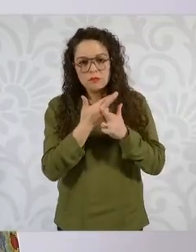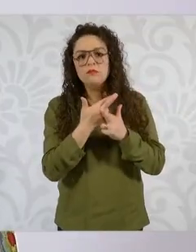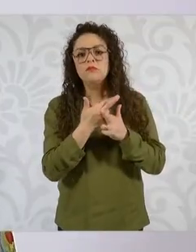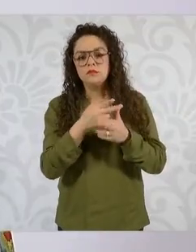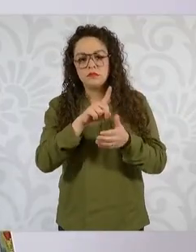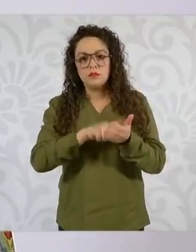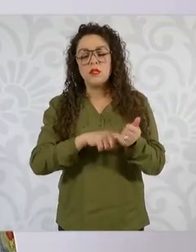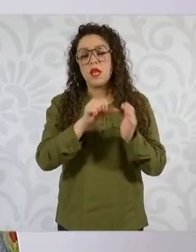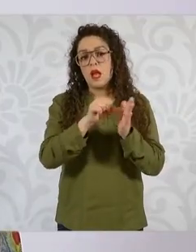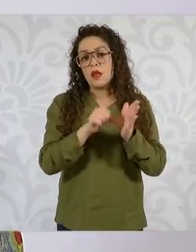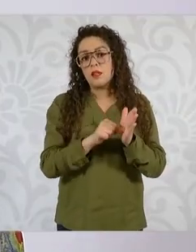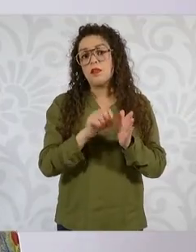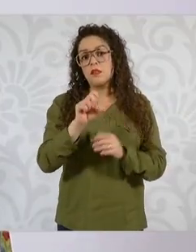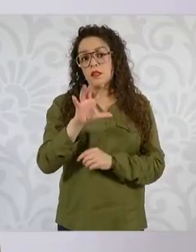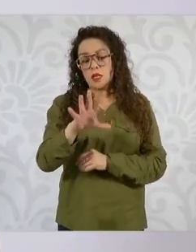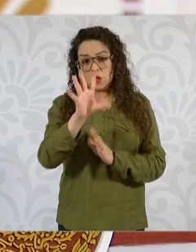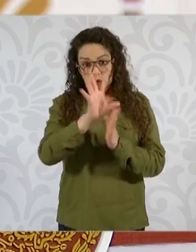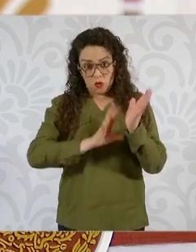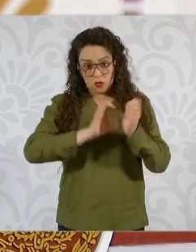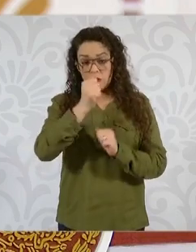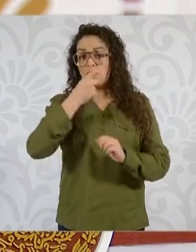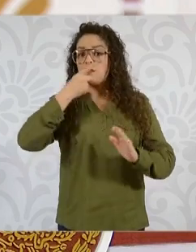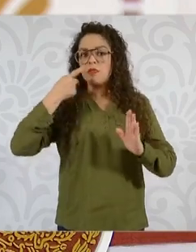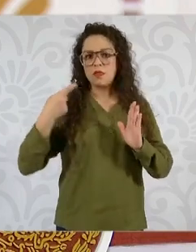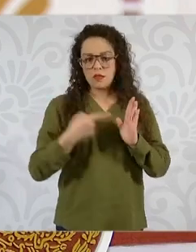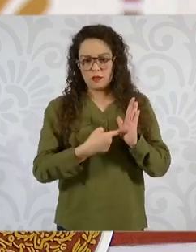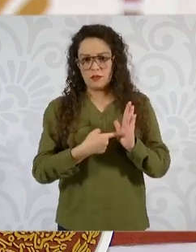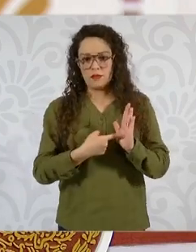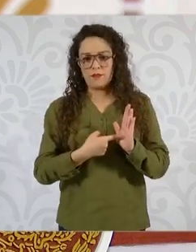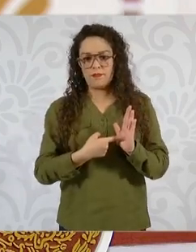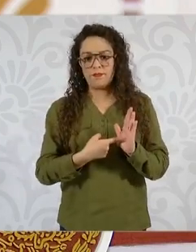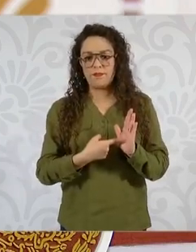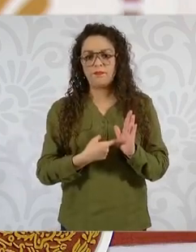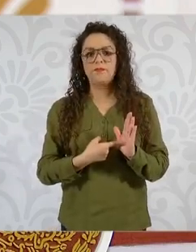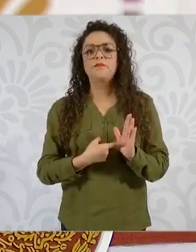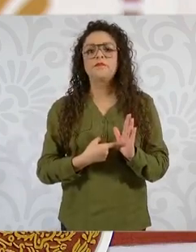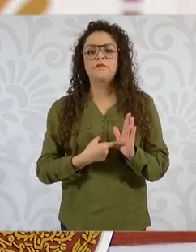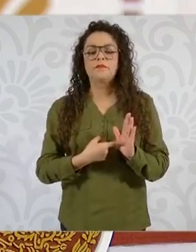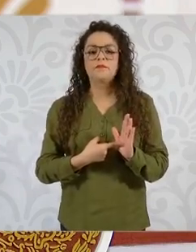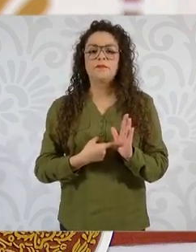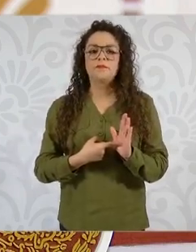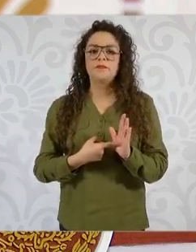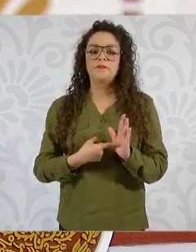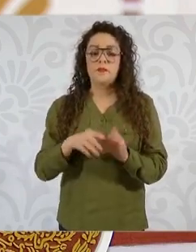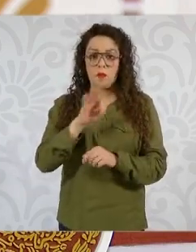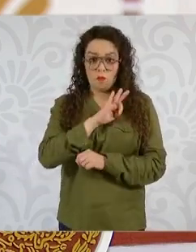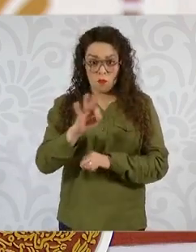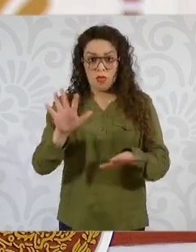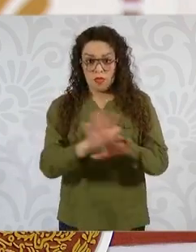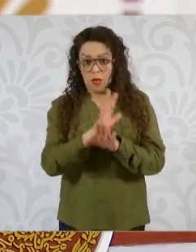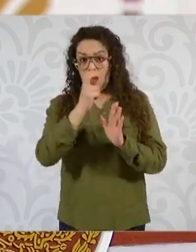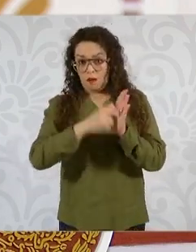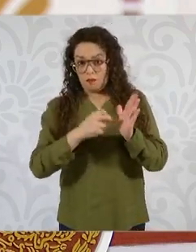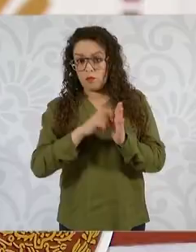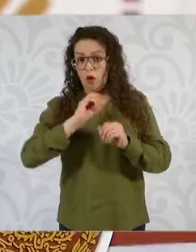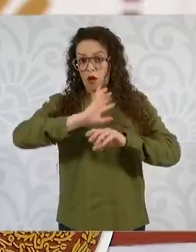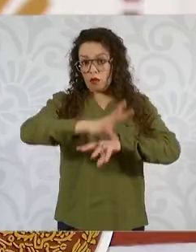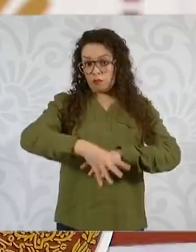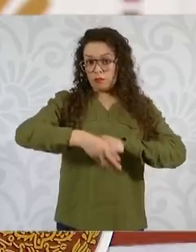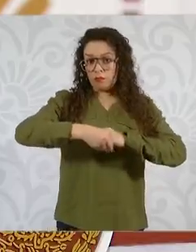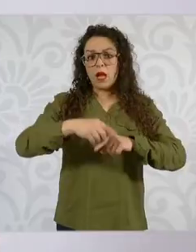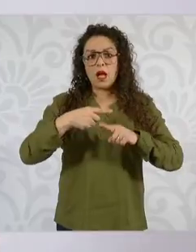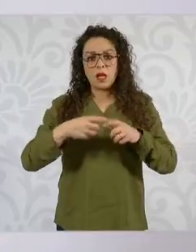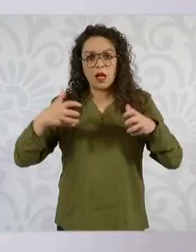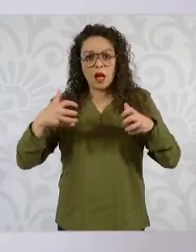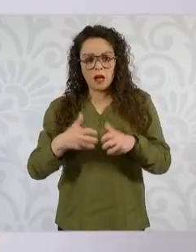de la Constitución establece que esta puede ser adicionada o reformada por el Congreso